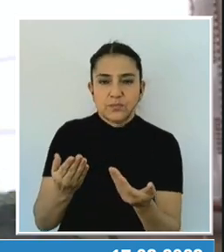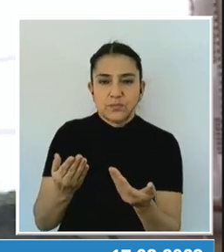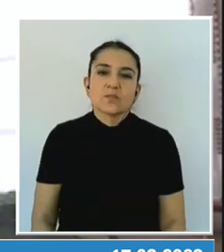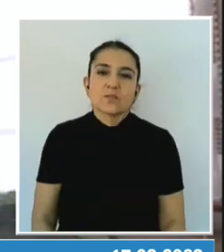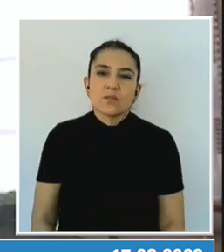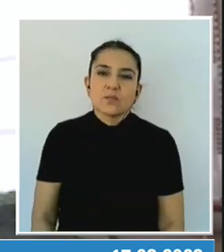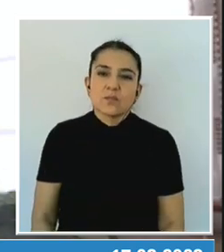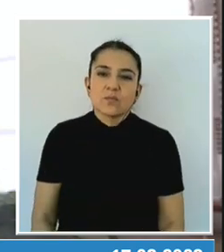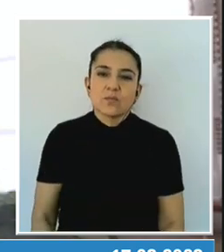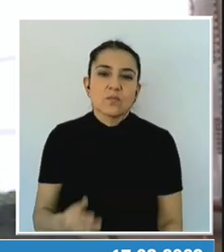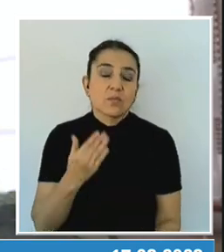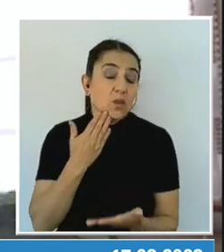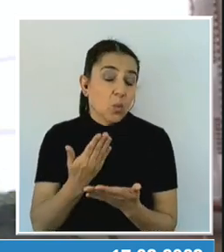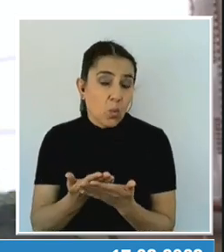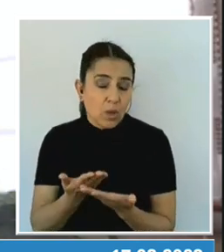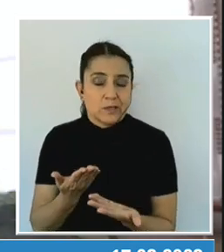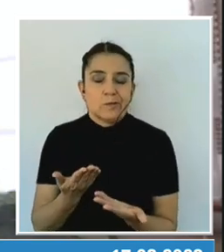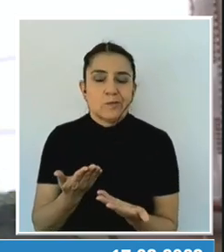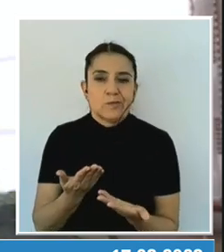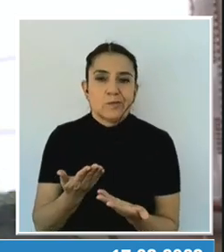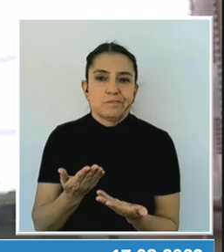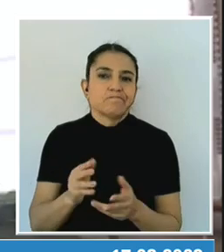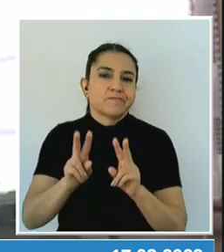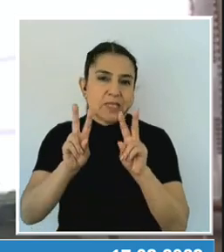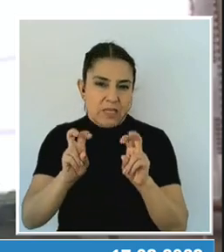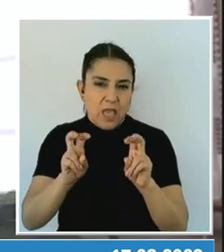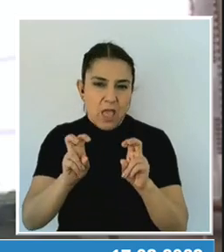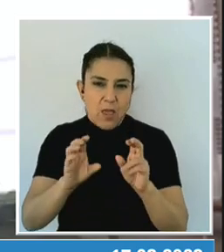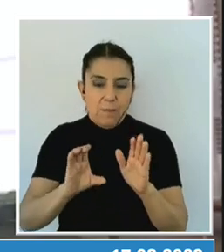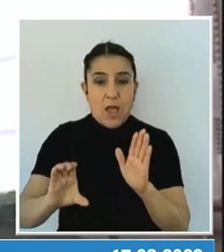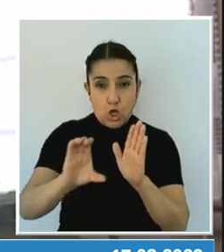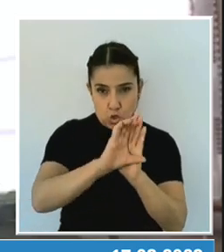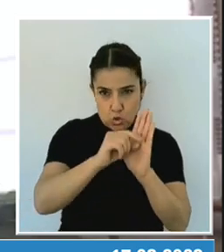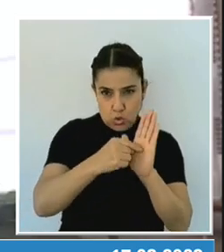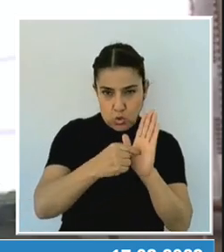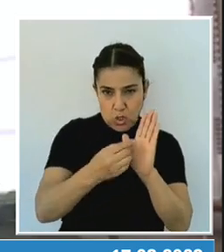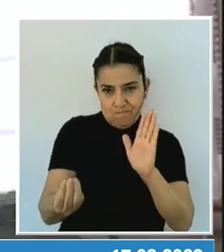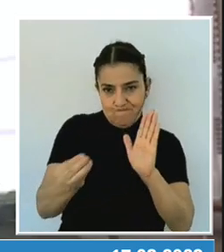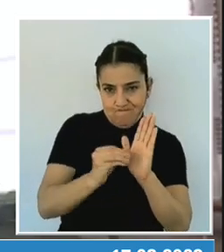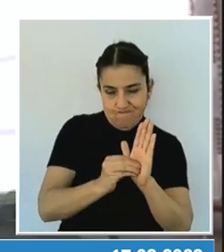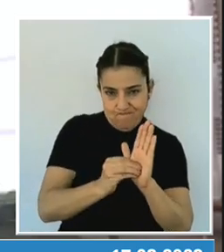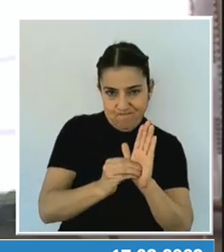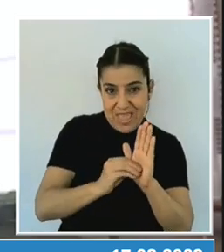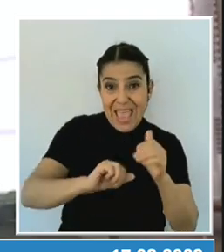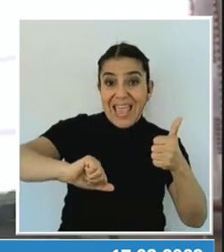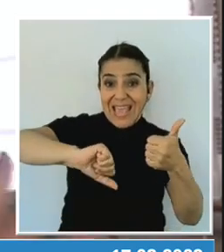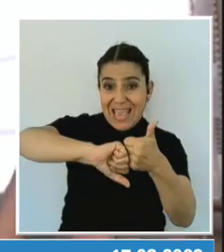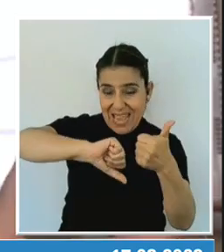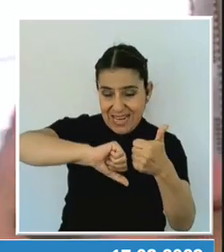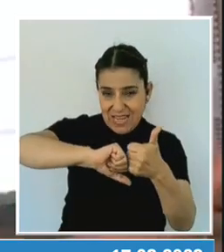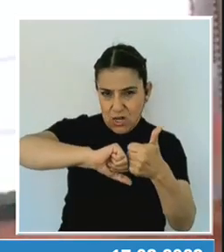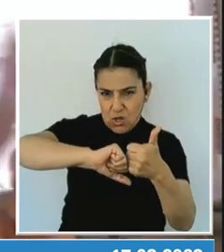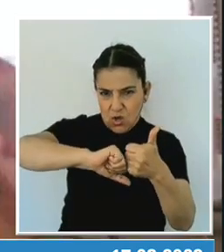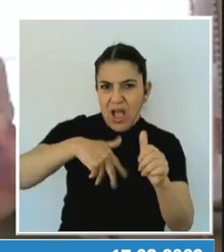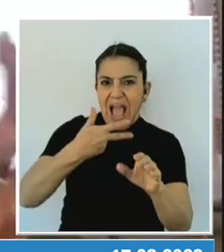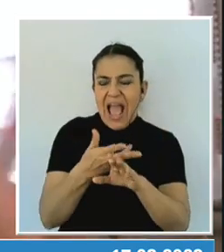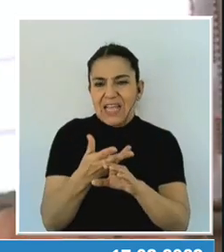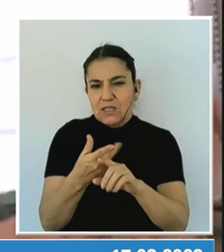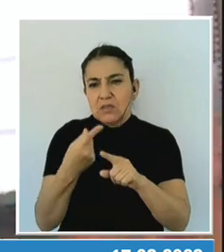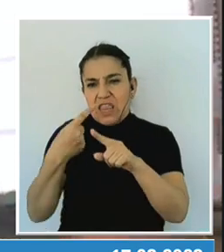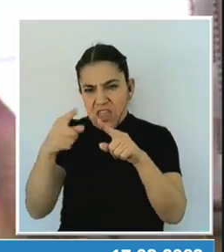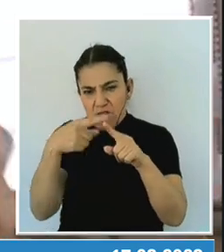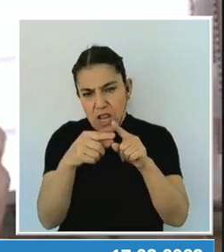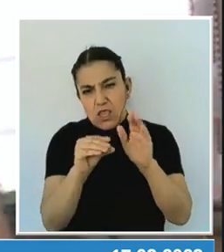Cuando se habla de constitucionalismo de género, que involucra una serie de cláusulas, y de ahí la pregunta que